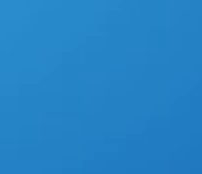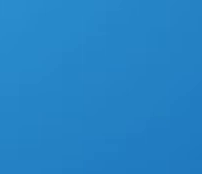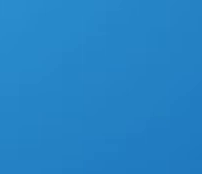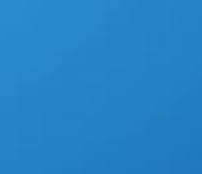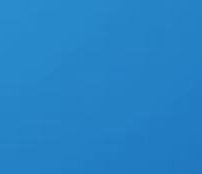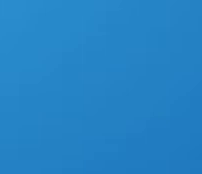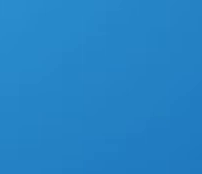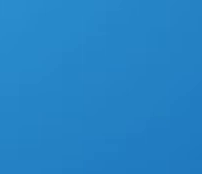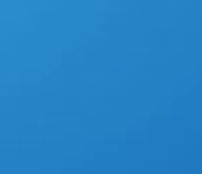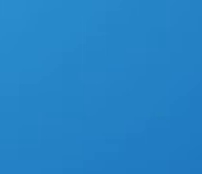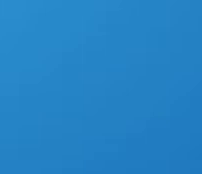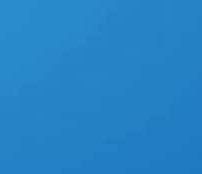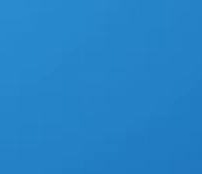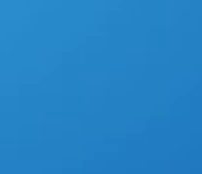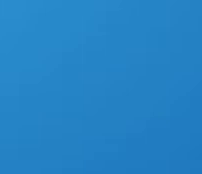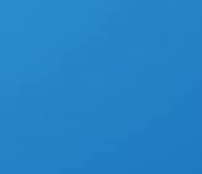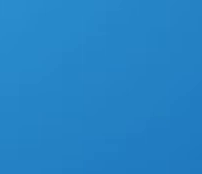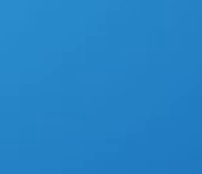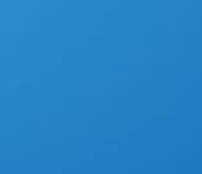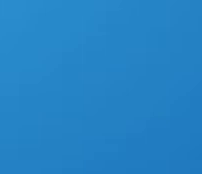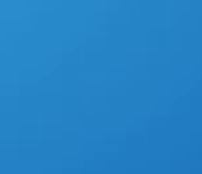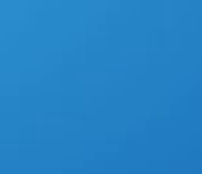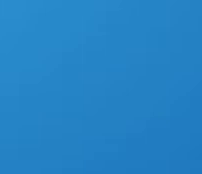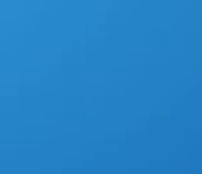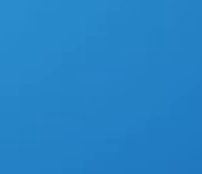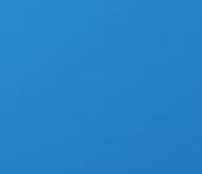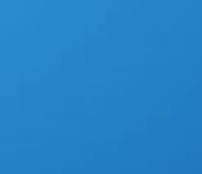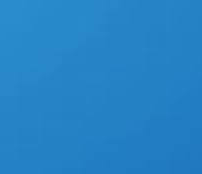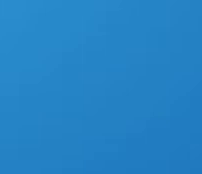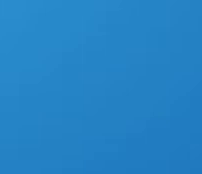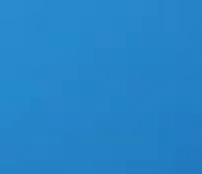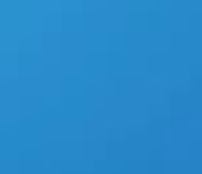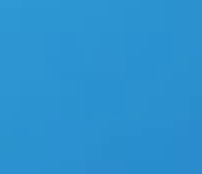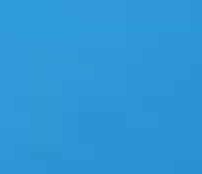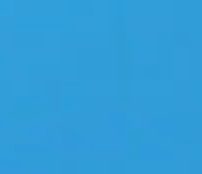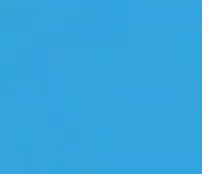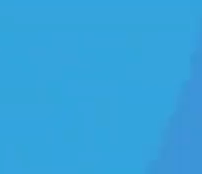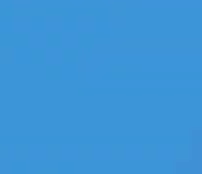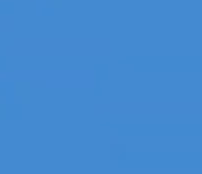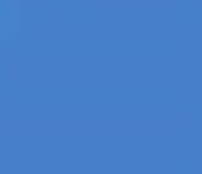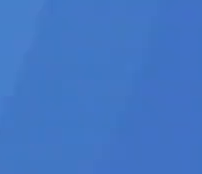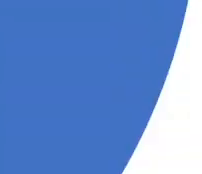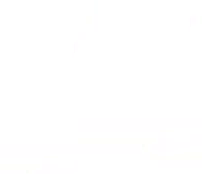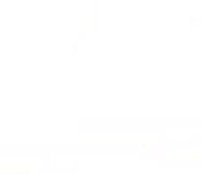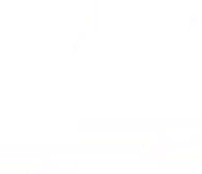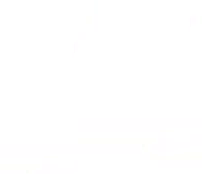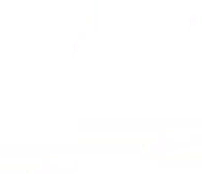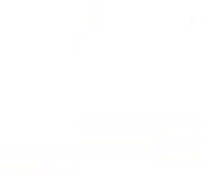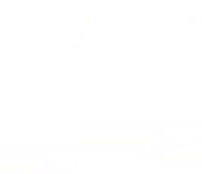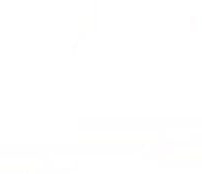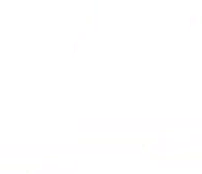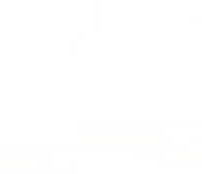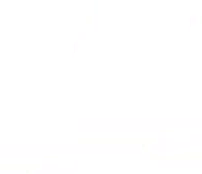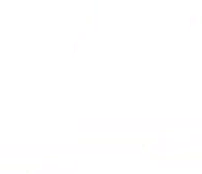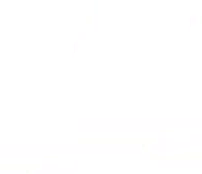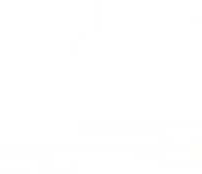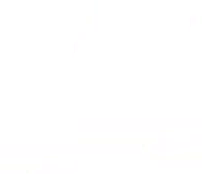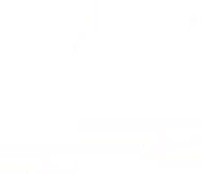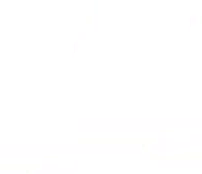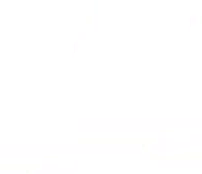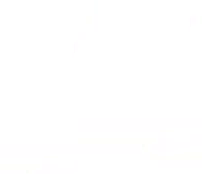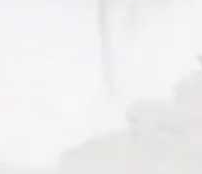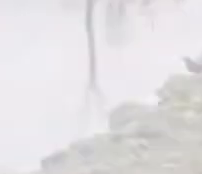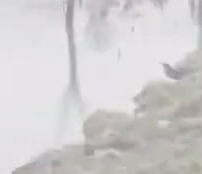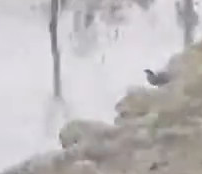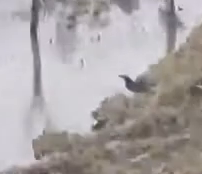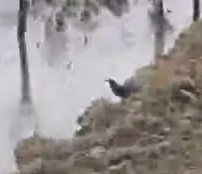www.congreso.gob.gt, nunca ha sido tan fácil y transparente conocer el Congreso de la República, que cada día sigue trabajando